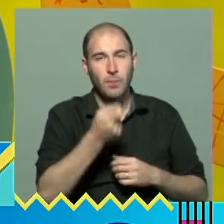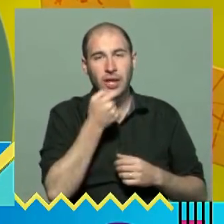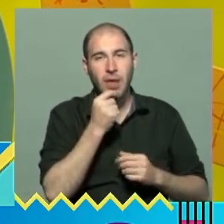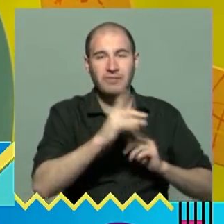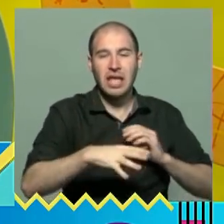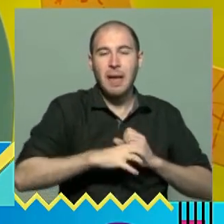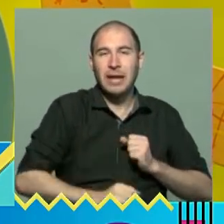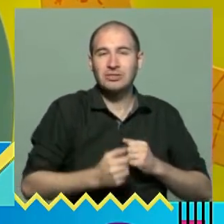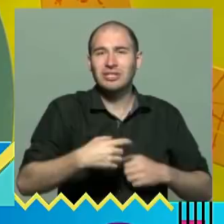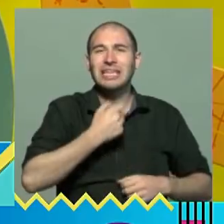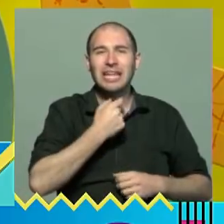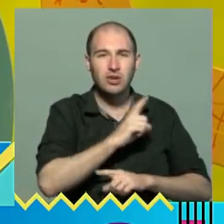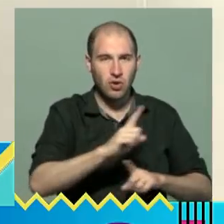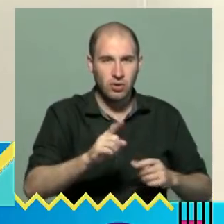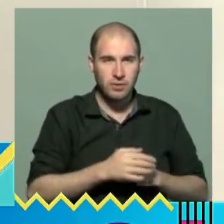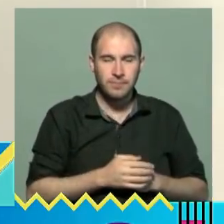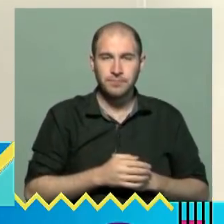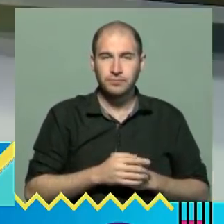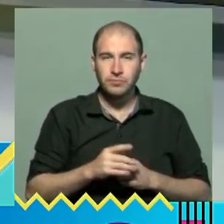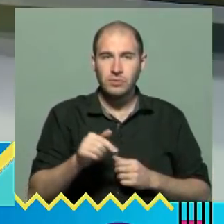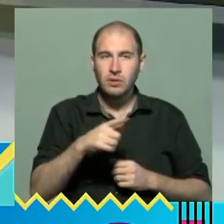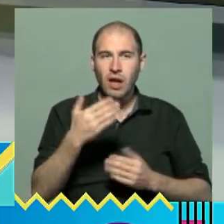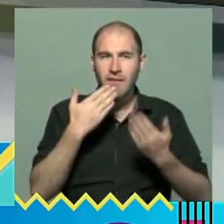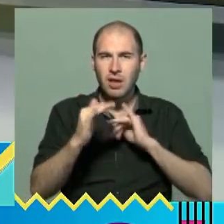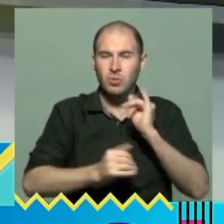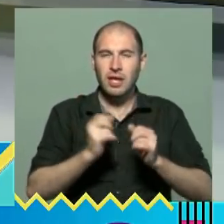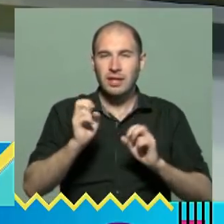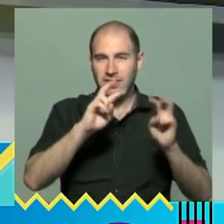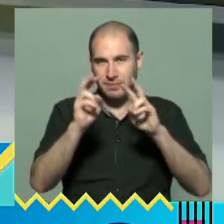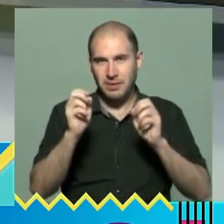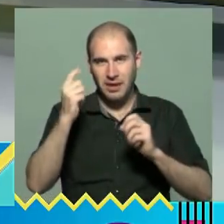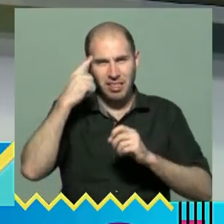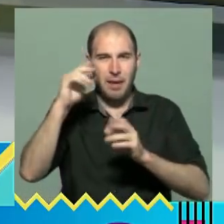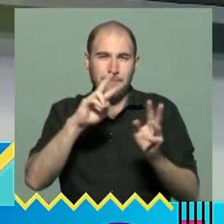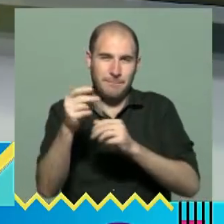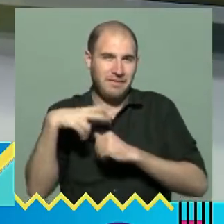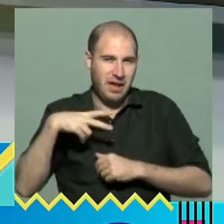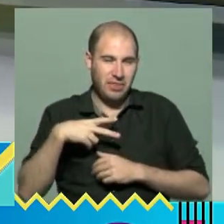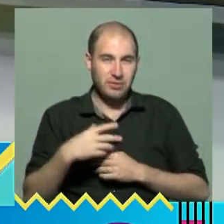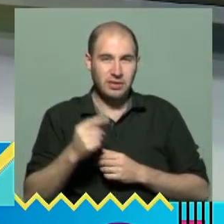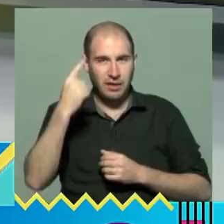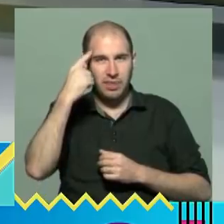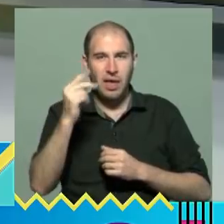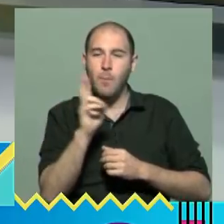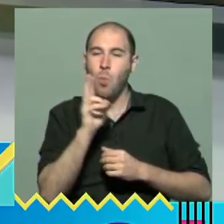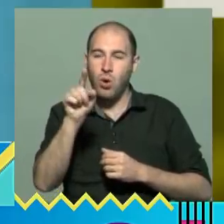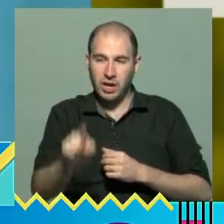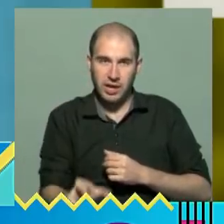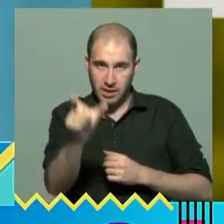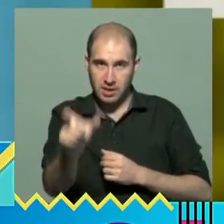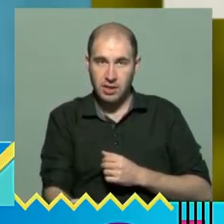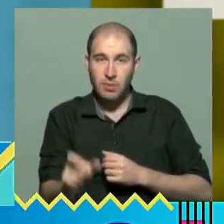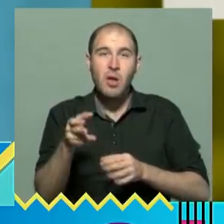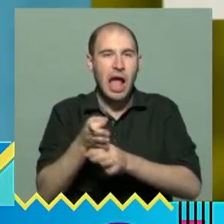ahí un embarazo no deseado. Mariana, hablábamos de una hipótesis fuera del aire, ¿no? Una hipótesis, una mujer que ha